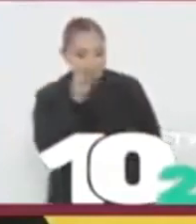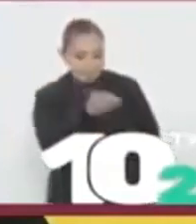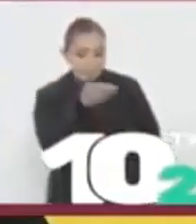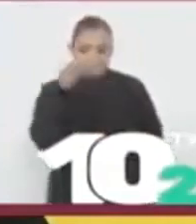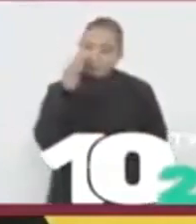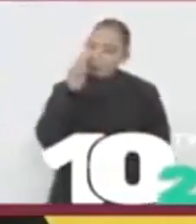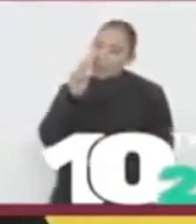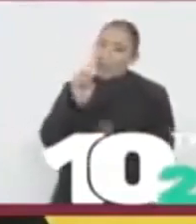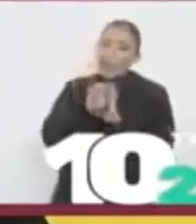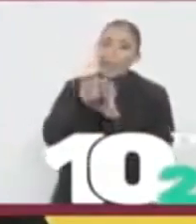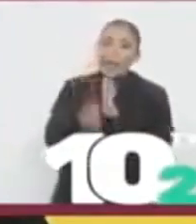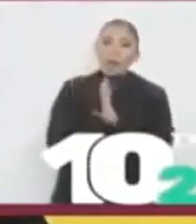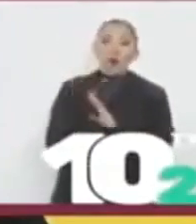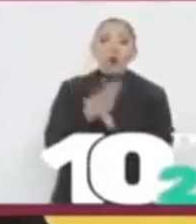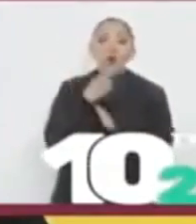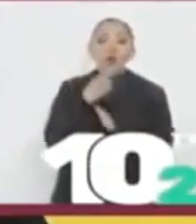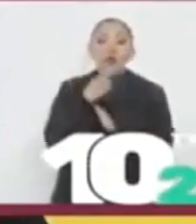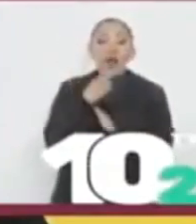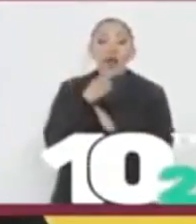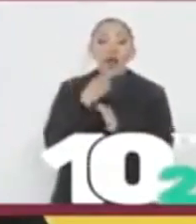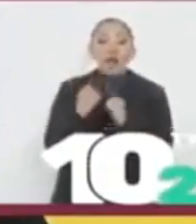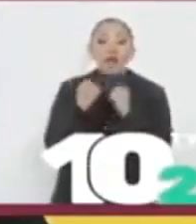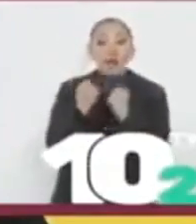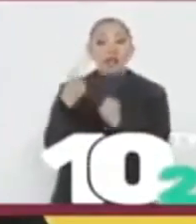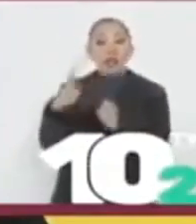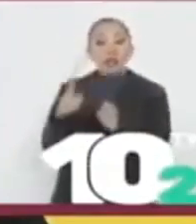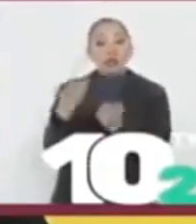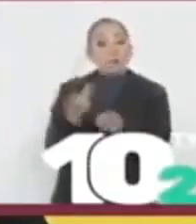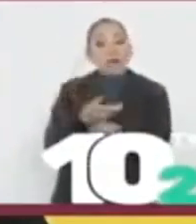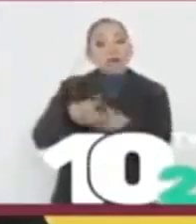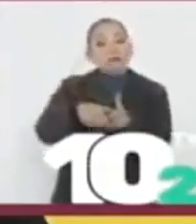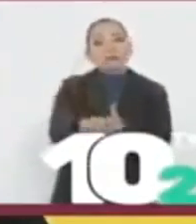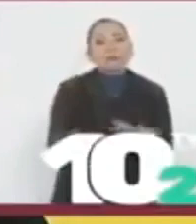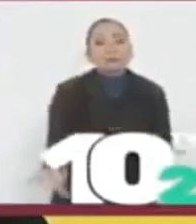Ahí van a encontrar ejemplos de la aplicación de fuerzas y sus